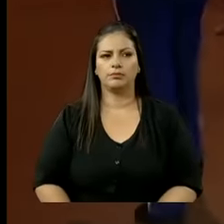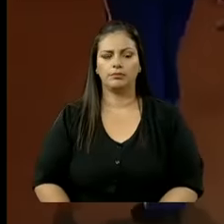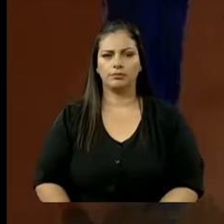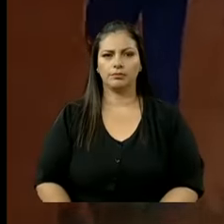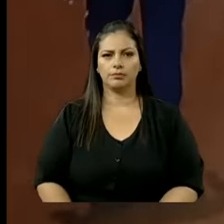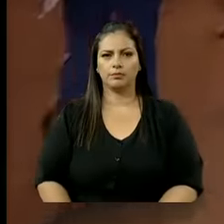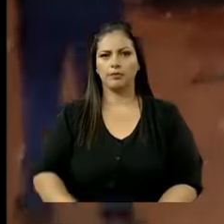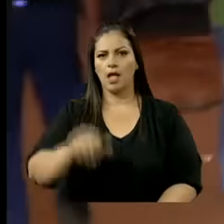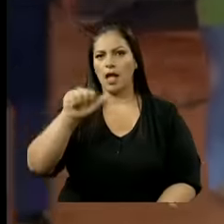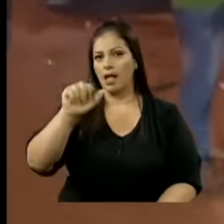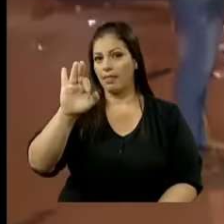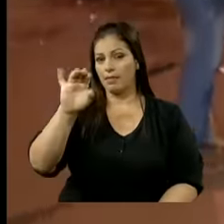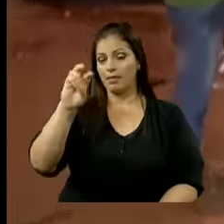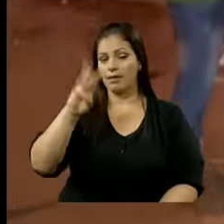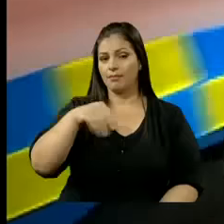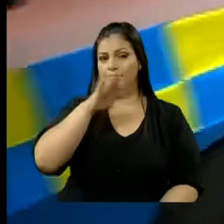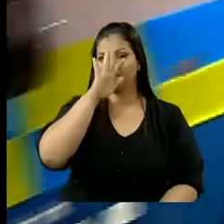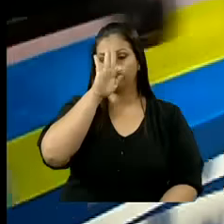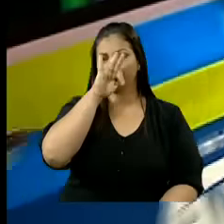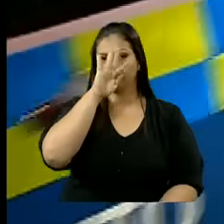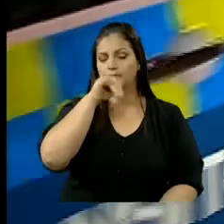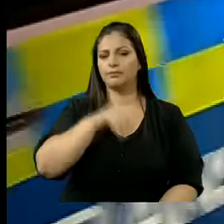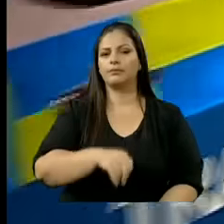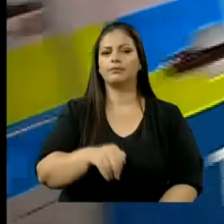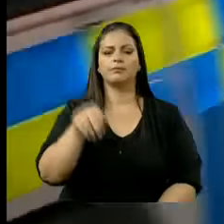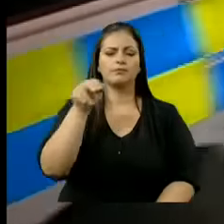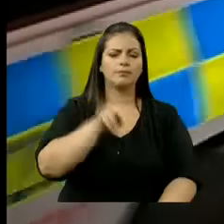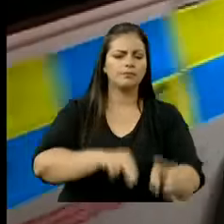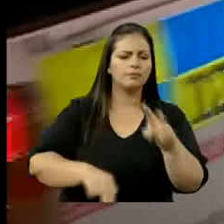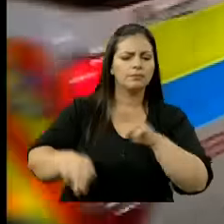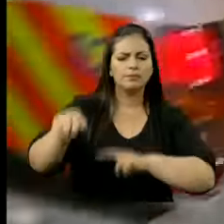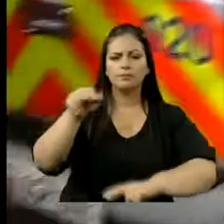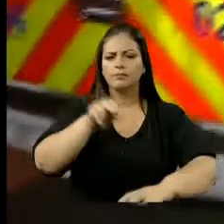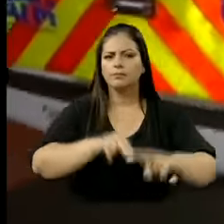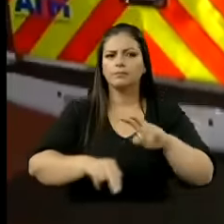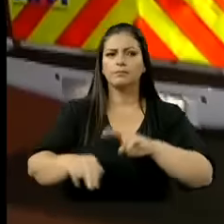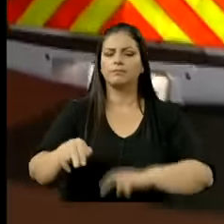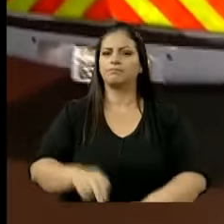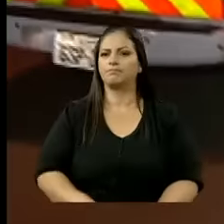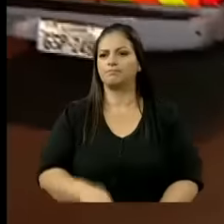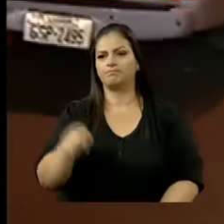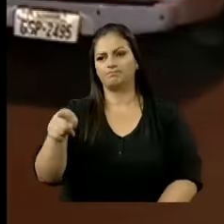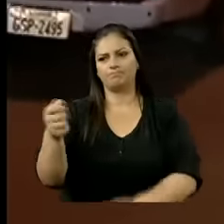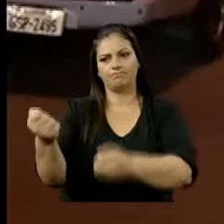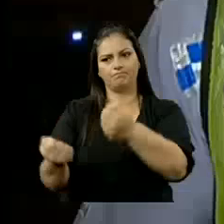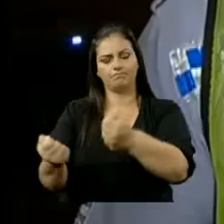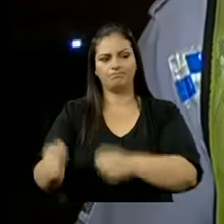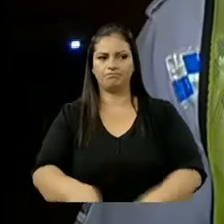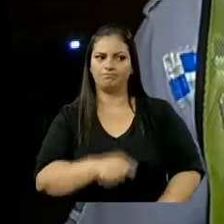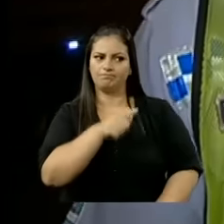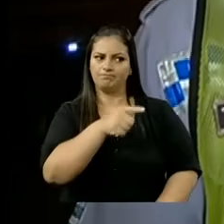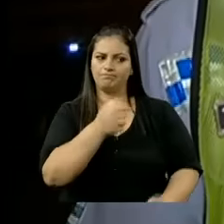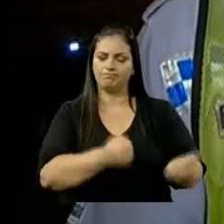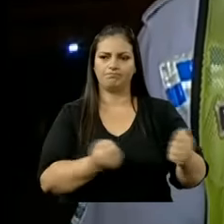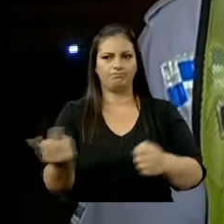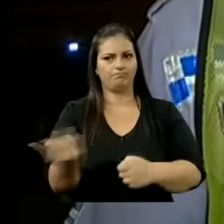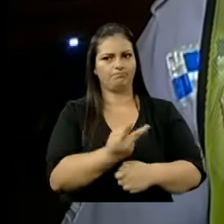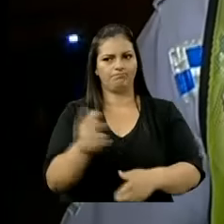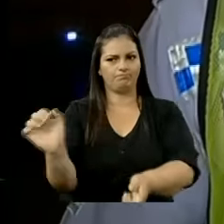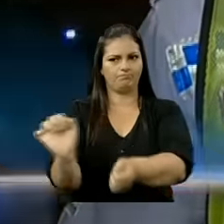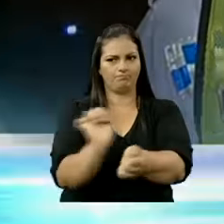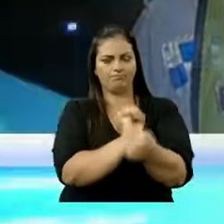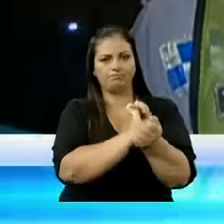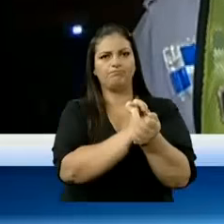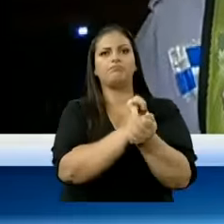los agentes de la Autoridad de Tránsito Municipal procedieron a retener a ambos conductores. Vamos a llevar el vehículo